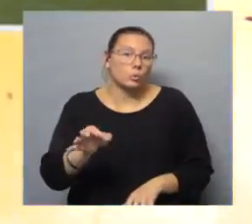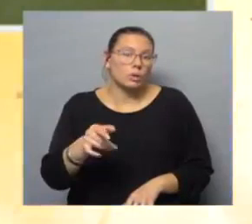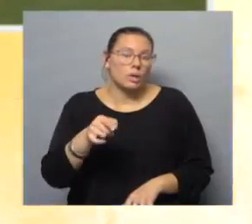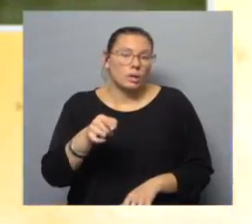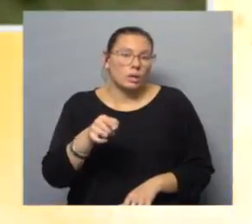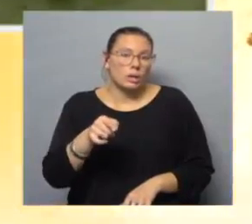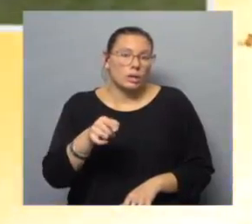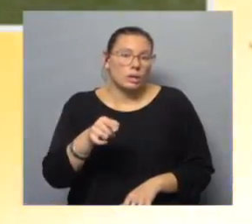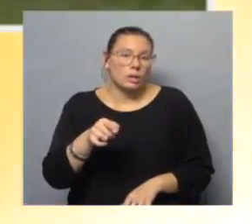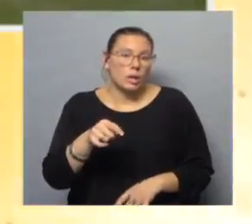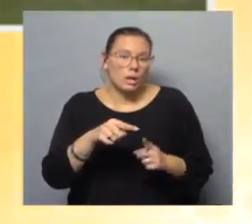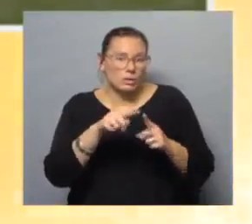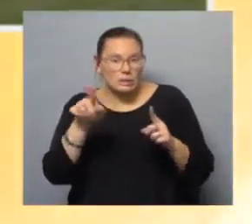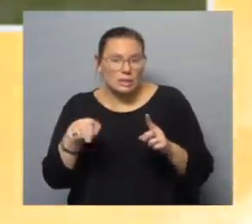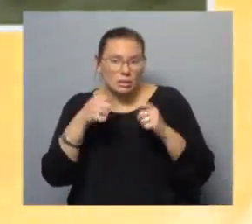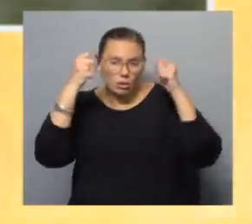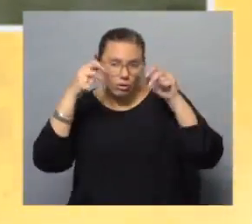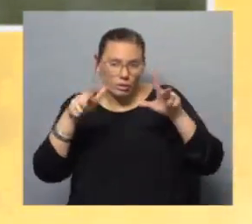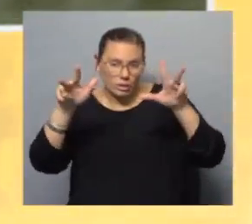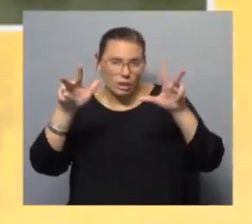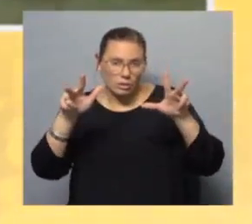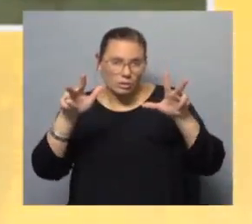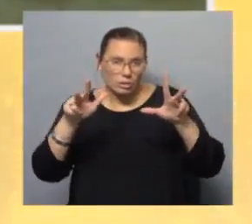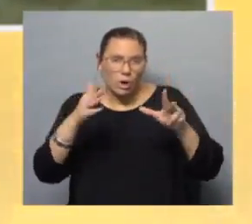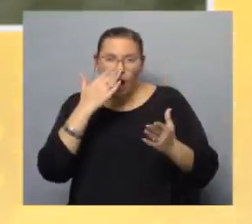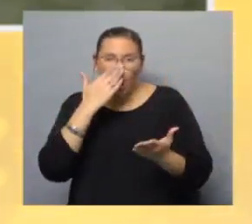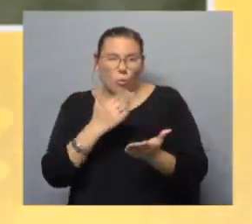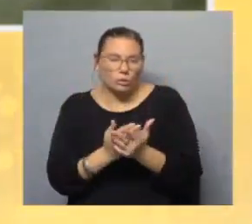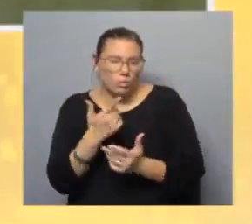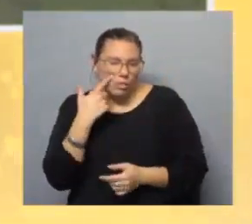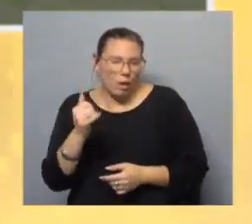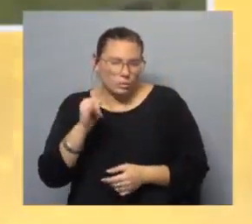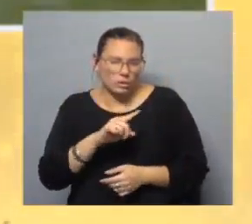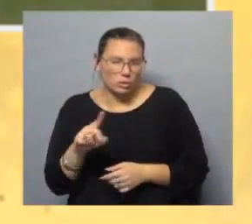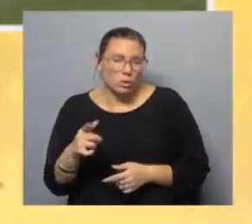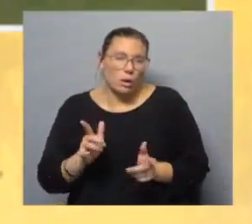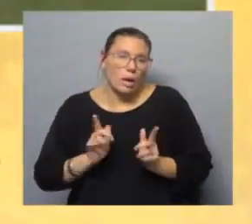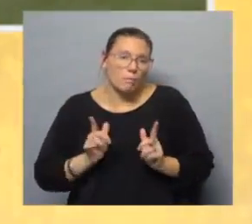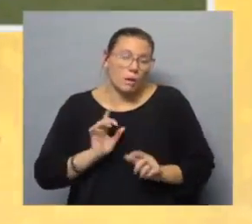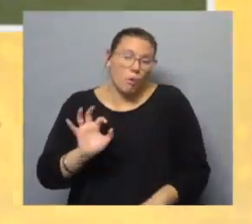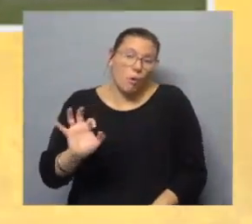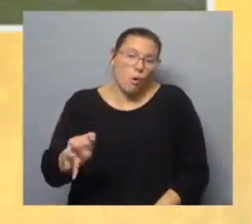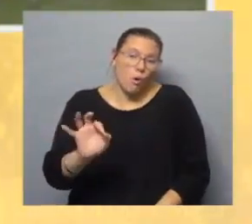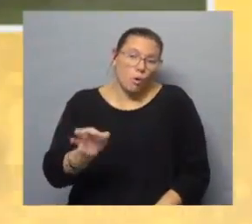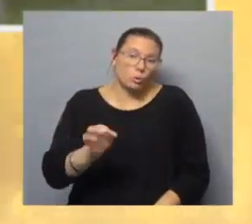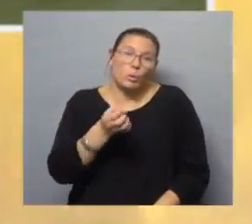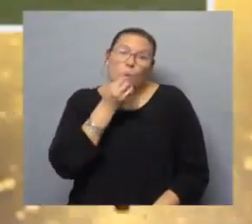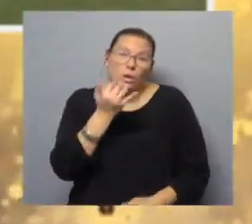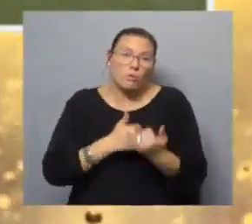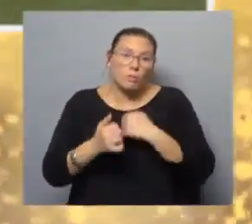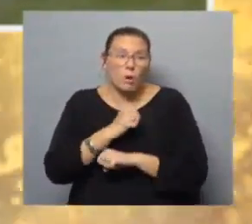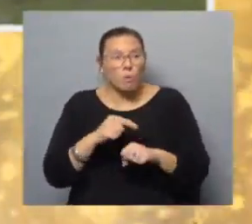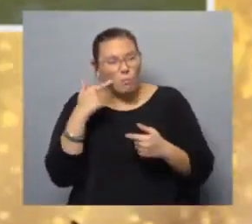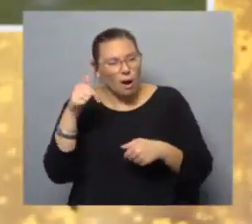tienen un ciclo, los venados, la preñez se nota sobre el final del ciclo, o sea que esperemos que en octubre, bueno, tengamos buenas noticias y las digamos